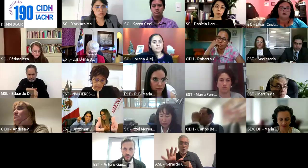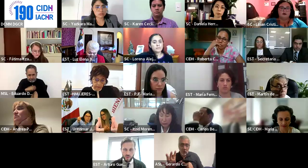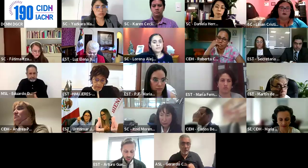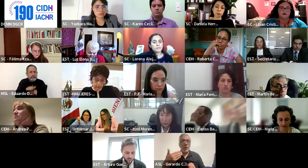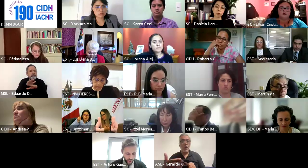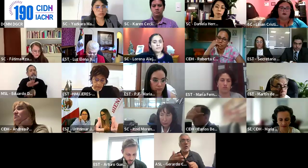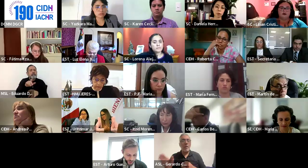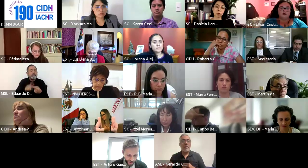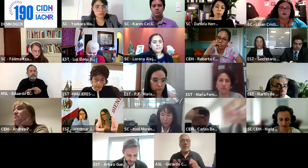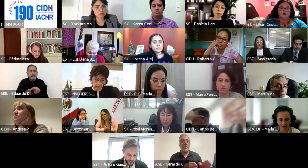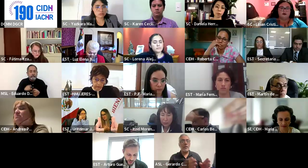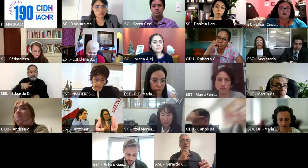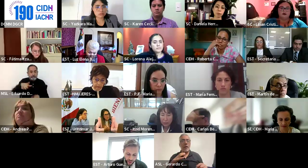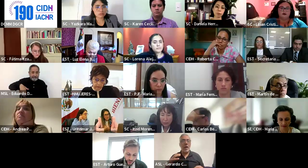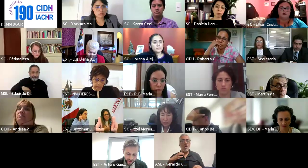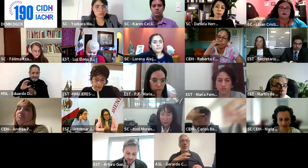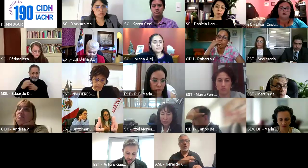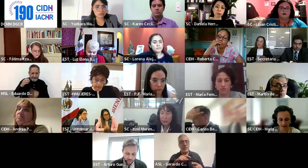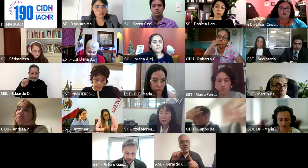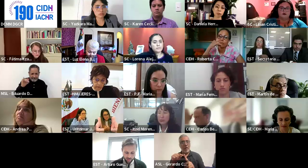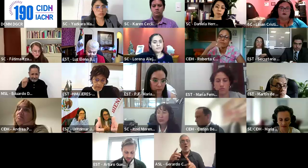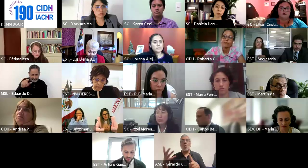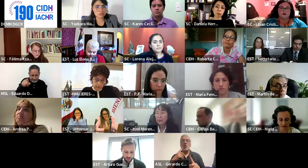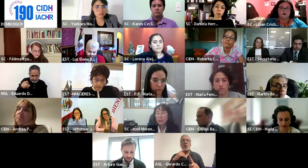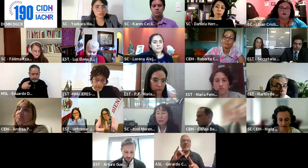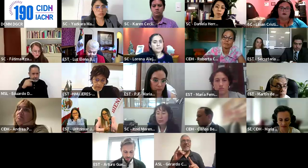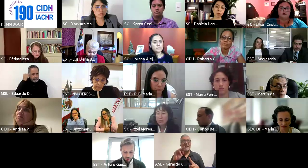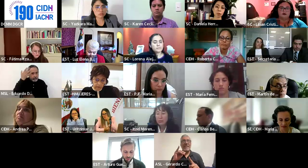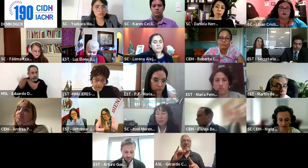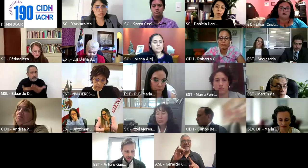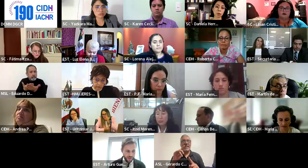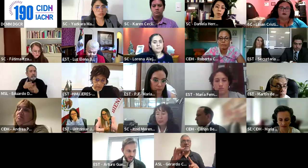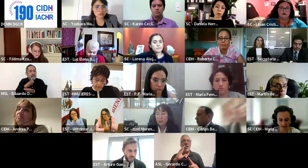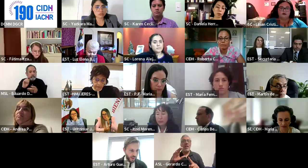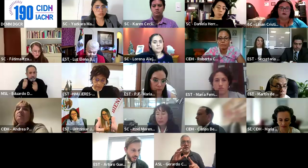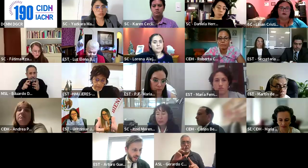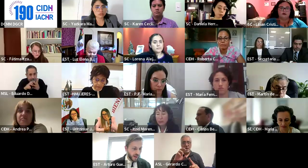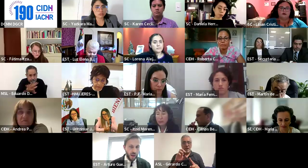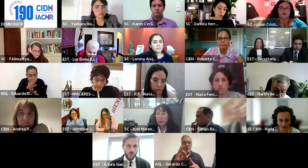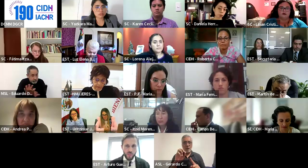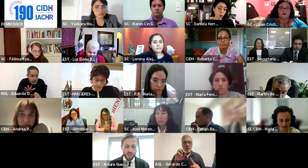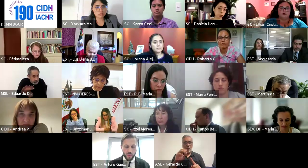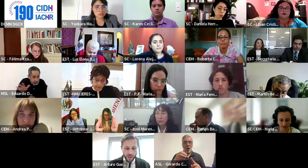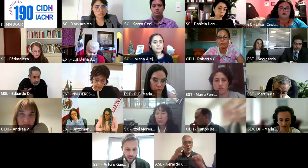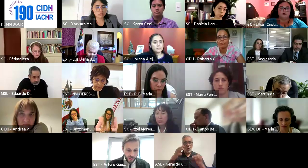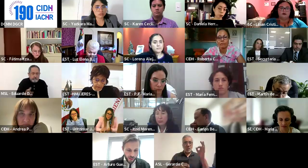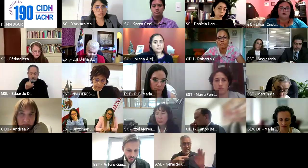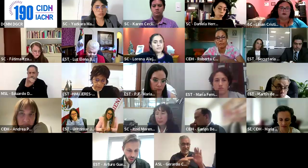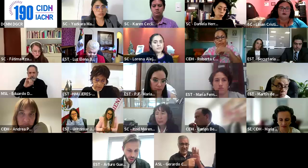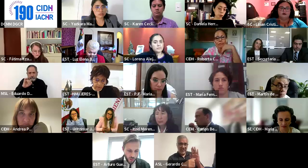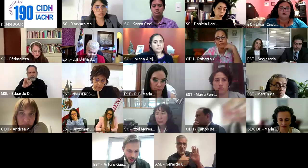los planteamientos de la comisionada Pochak sobre cuáles son las iniciativas de reforma judicial y si estas prevén algún espacio